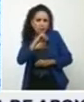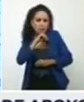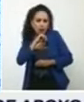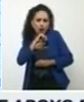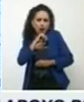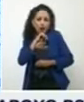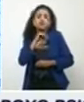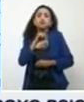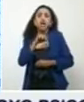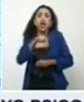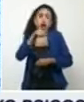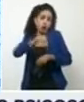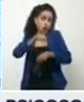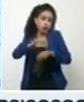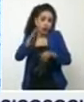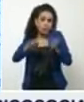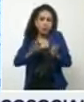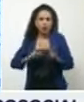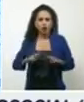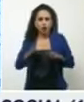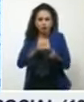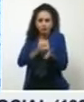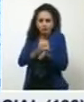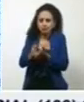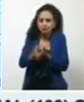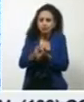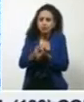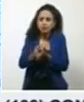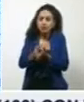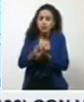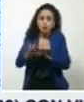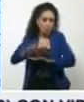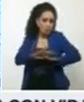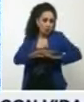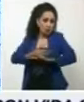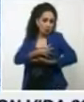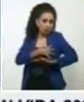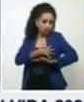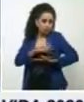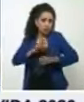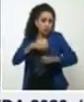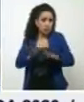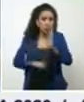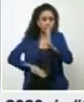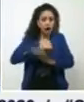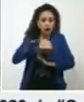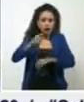para retomar la lactancia después de ser dada de alta? Miren,